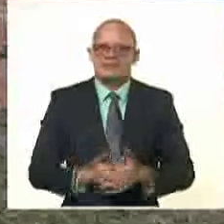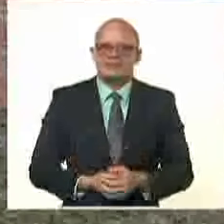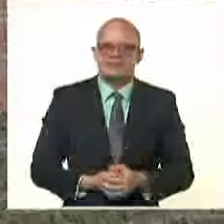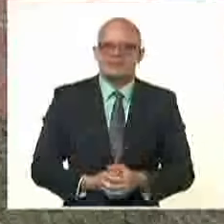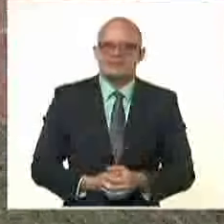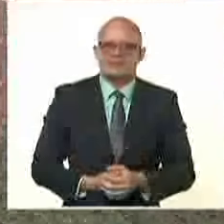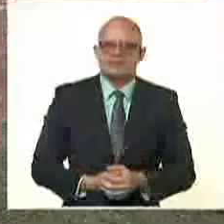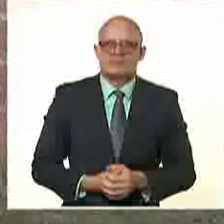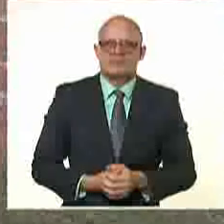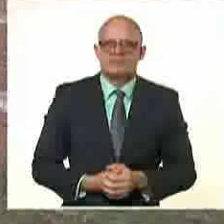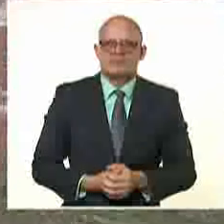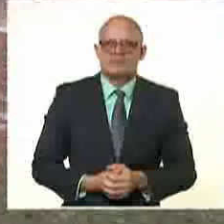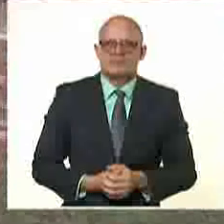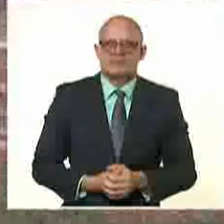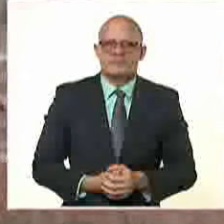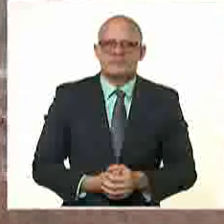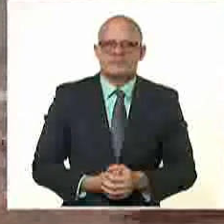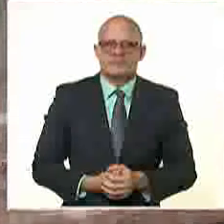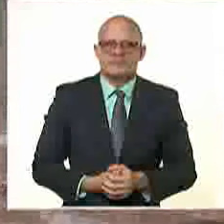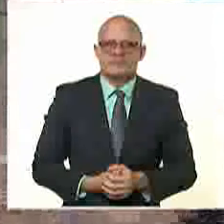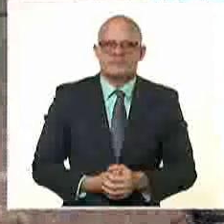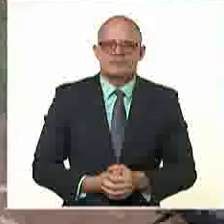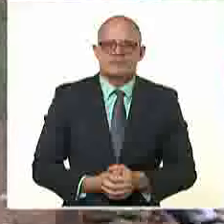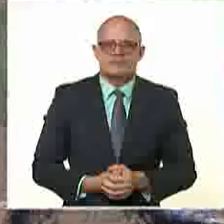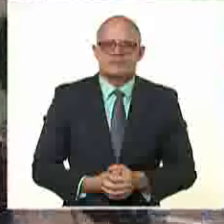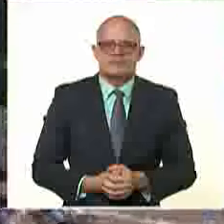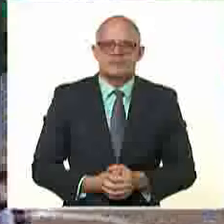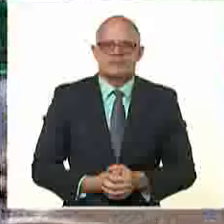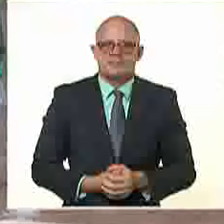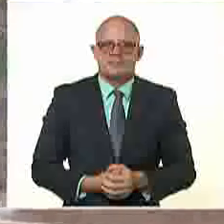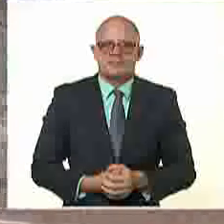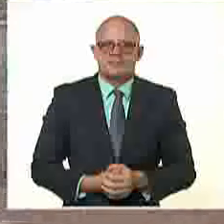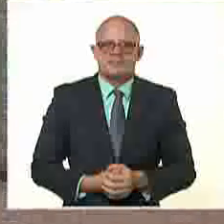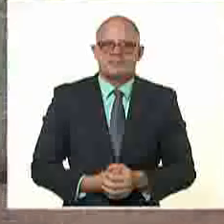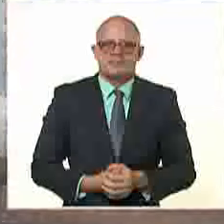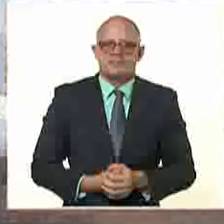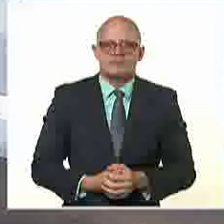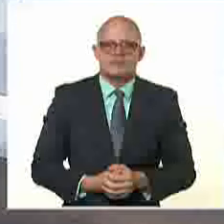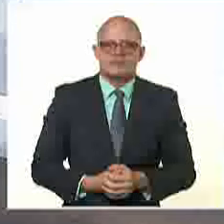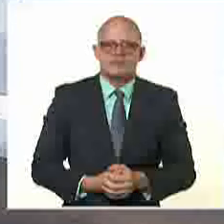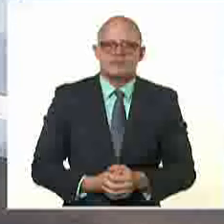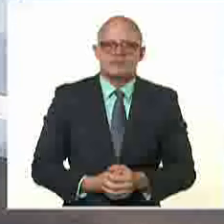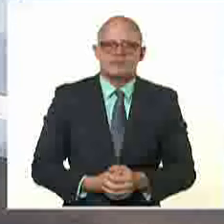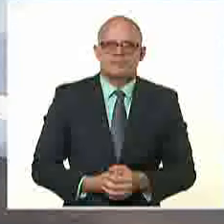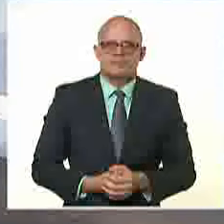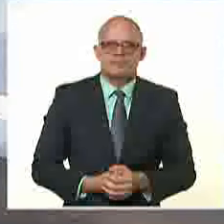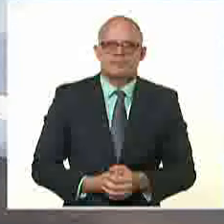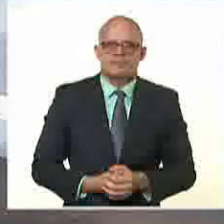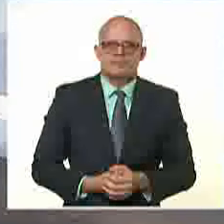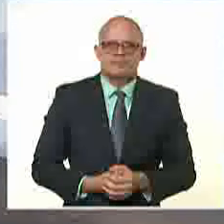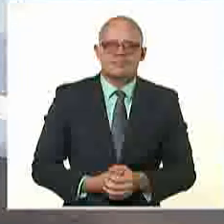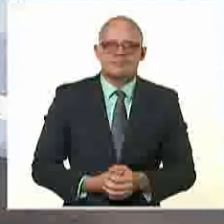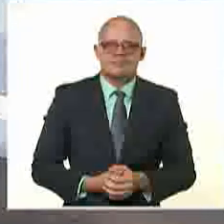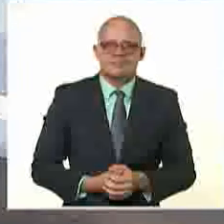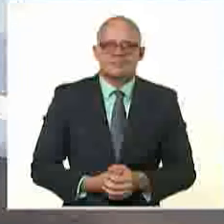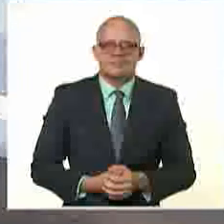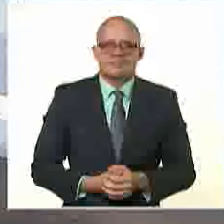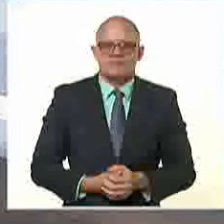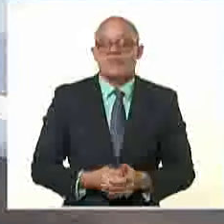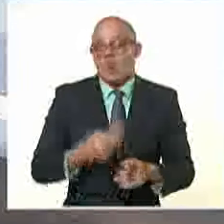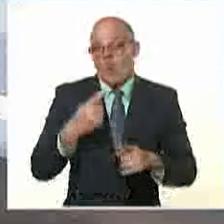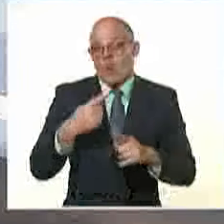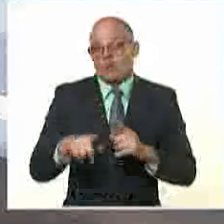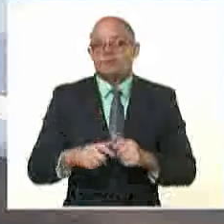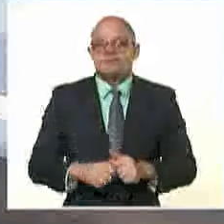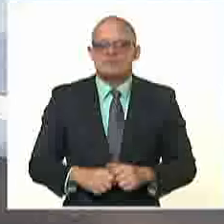Granma, Osbiel Castro Medel, Canal Cubano de Noticias. Vamos con más. A pesar de no contar